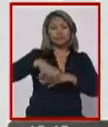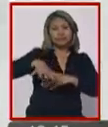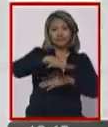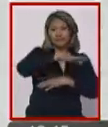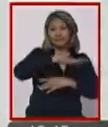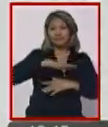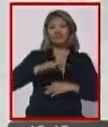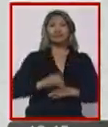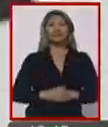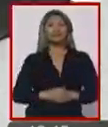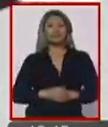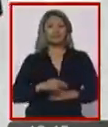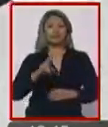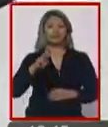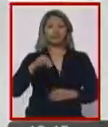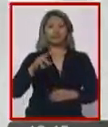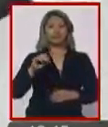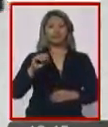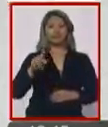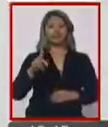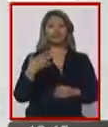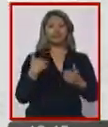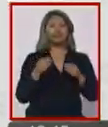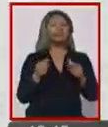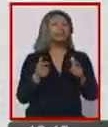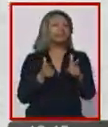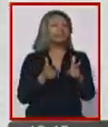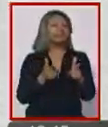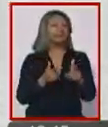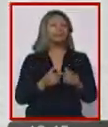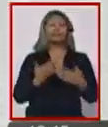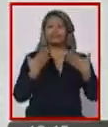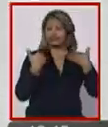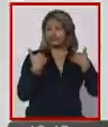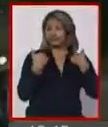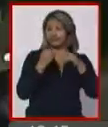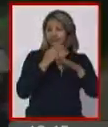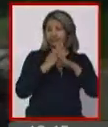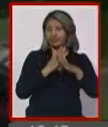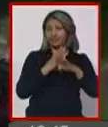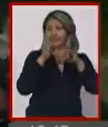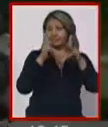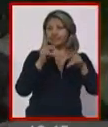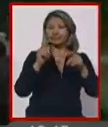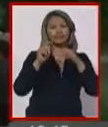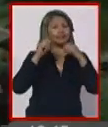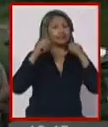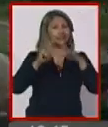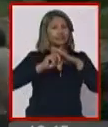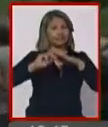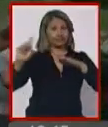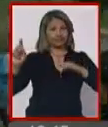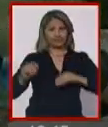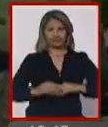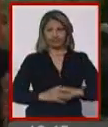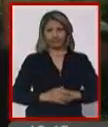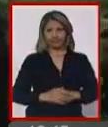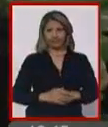penal. Efectivos de UNOPAR fuertemente armados se encontraban en las torretas para evitar que los reos intenten darse a la